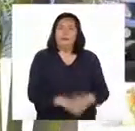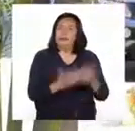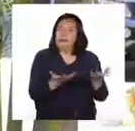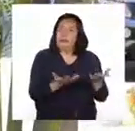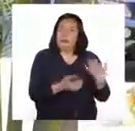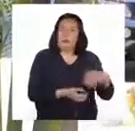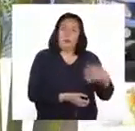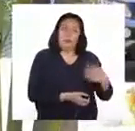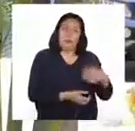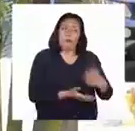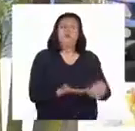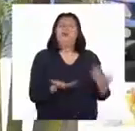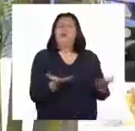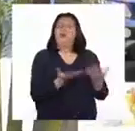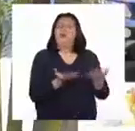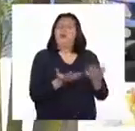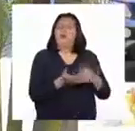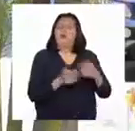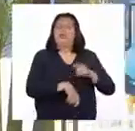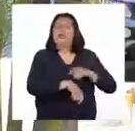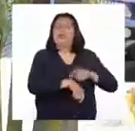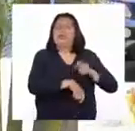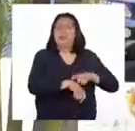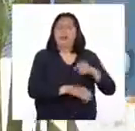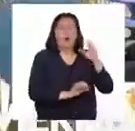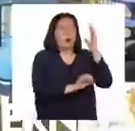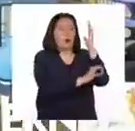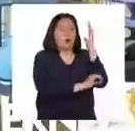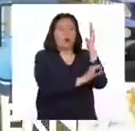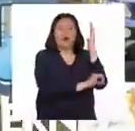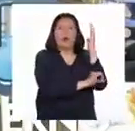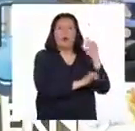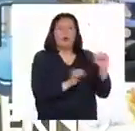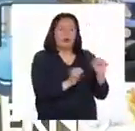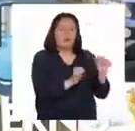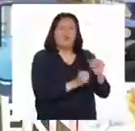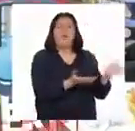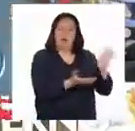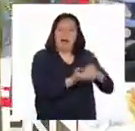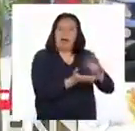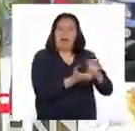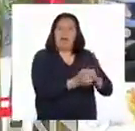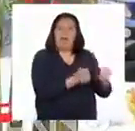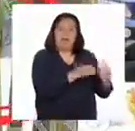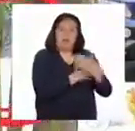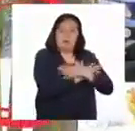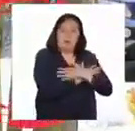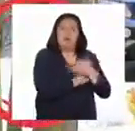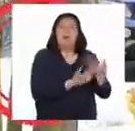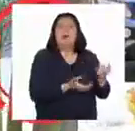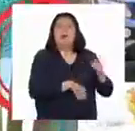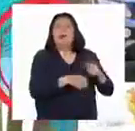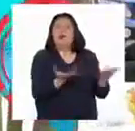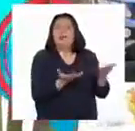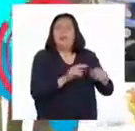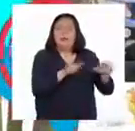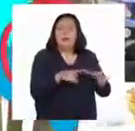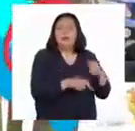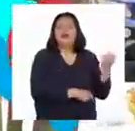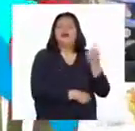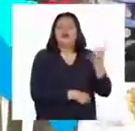Los friajes son más frecuentes en las estaciones de otoño e invierno. Estos solo se dan en la zona de